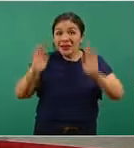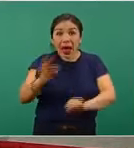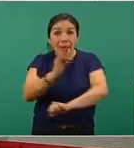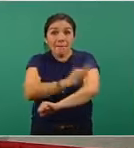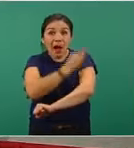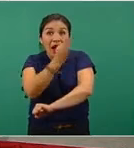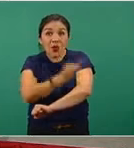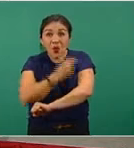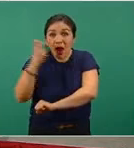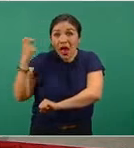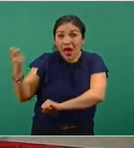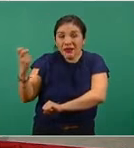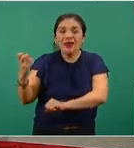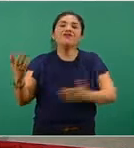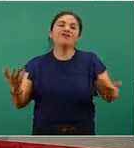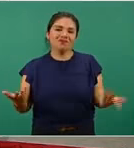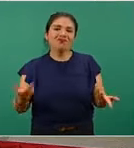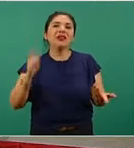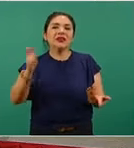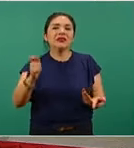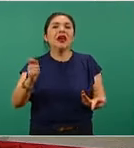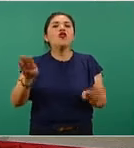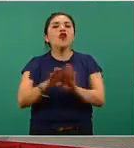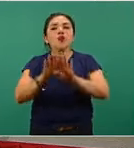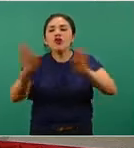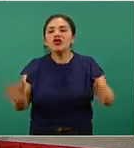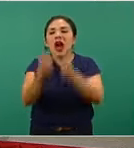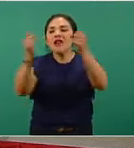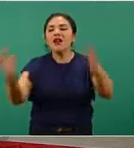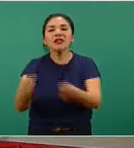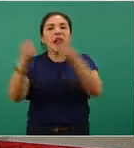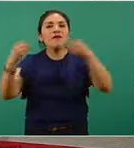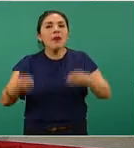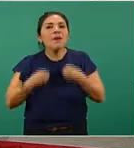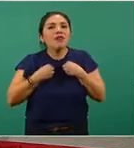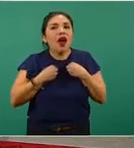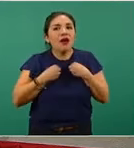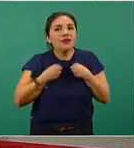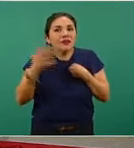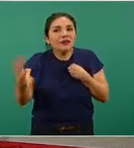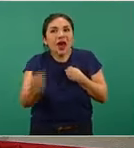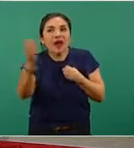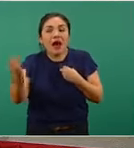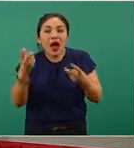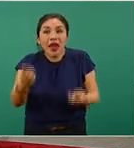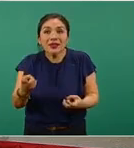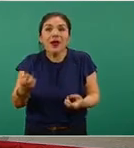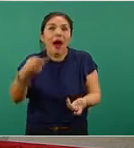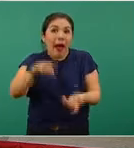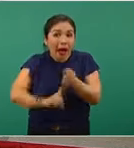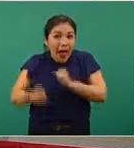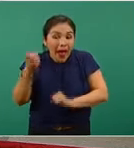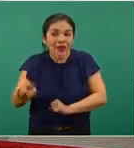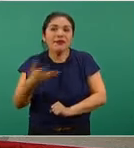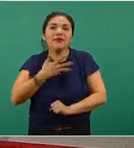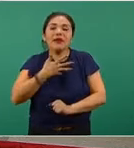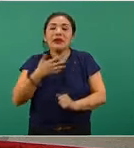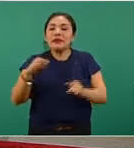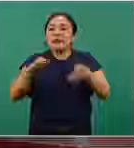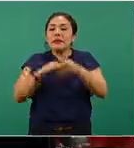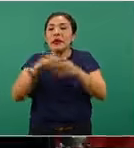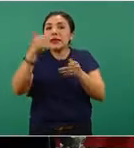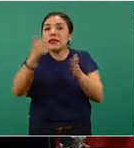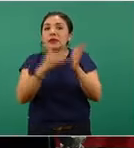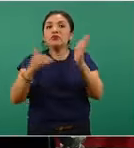vacunada es potencialmente una vida salvada. Y tenemos ya, en ese sentido, casi 6,5